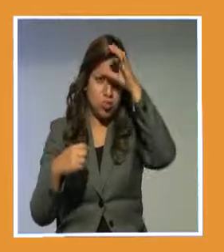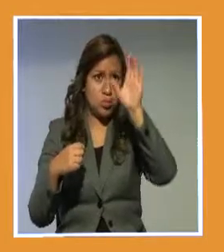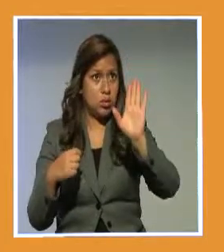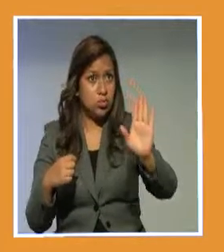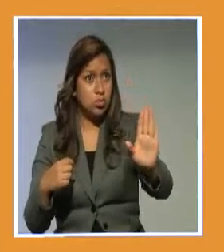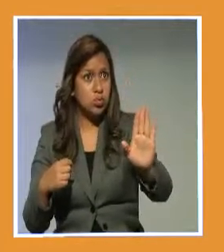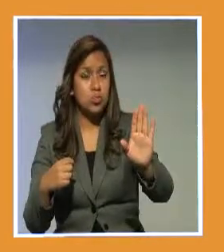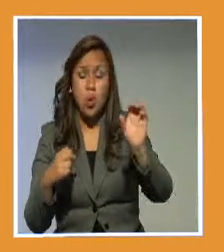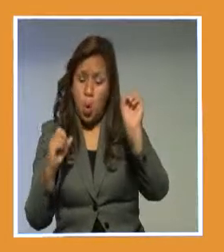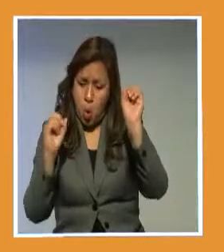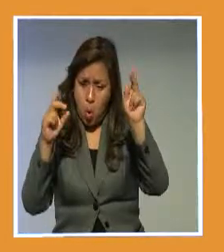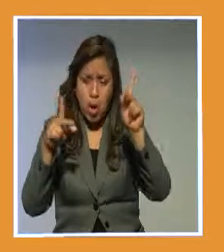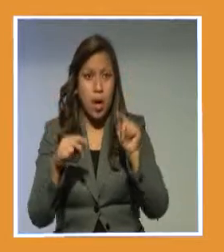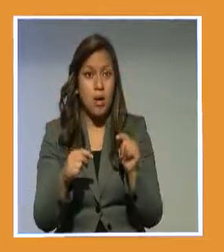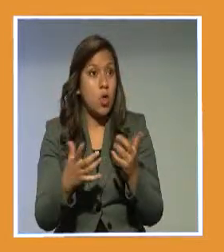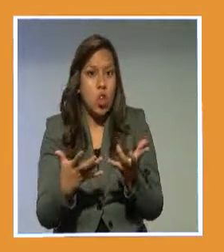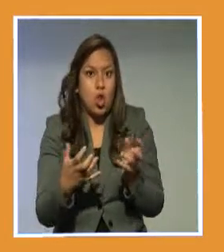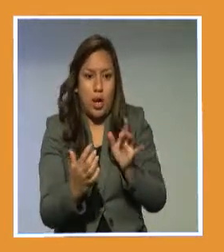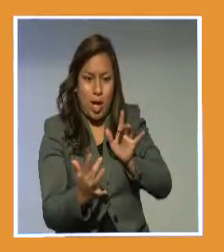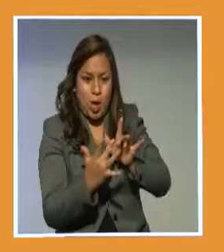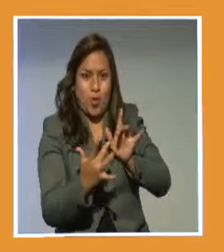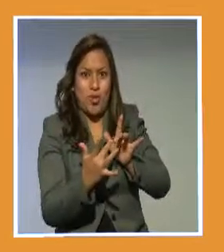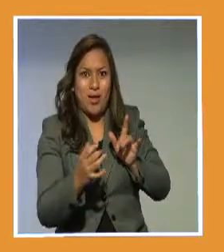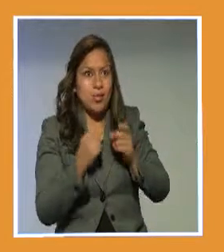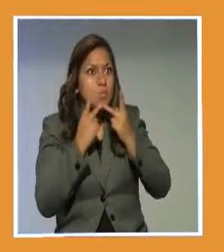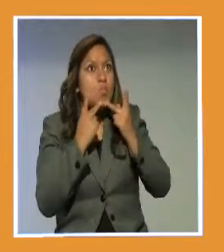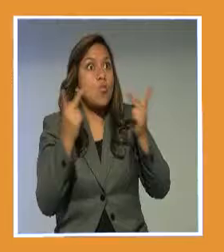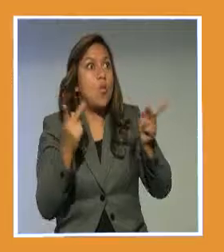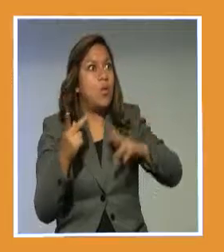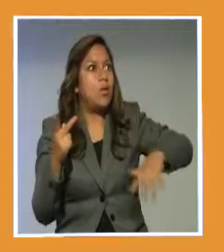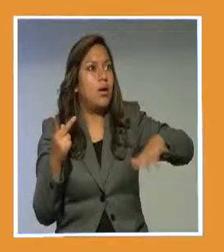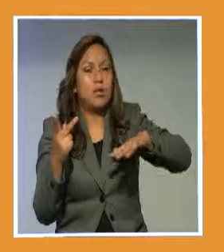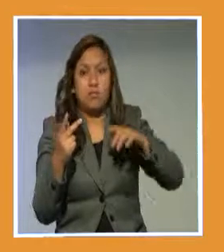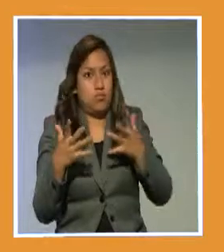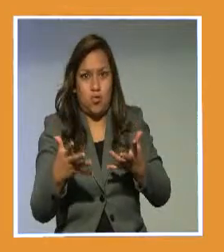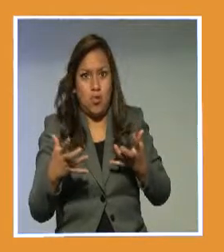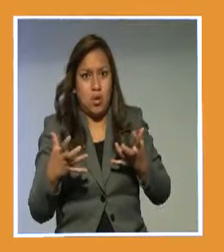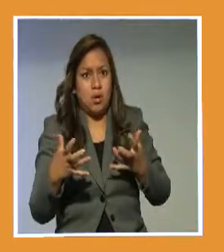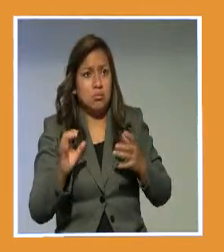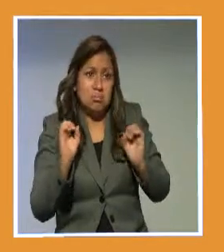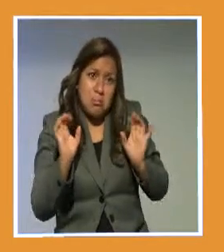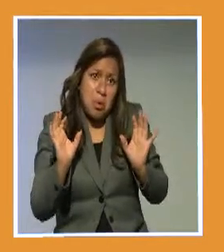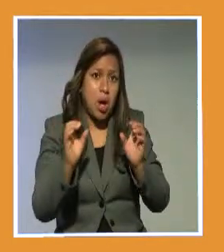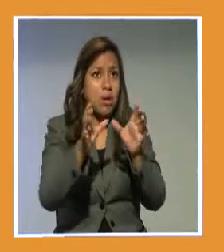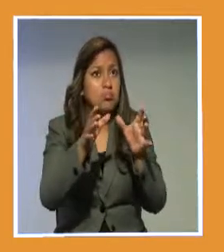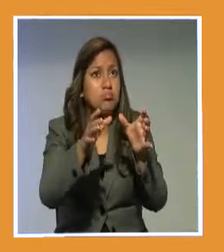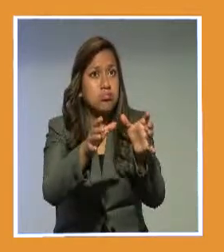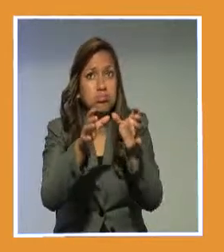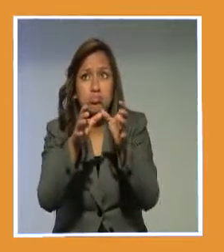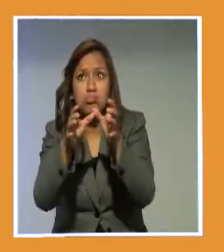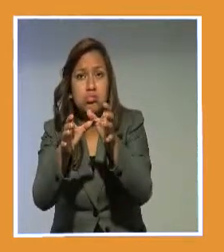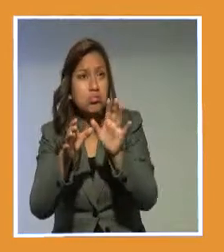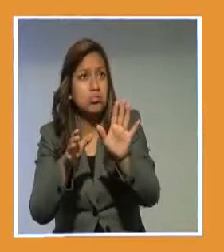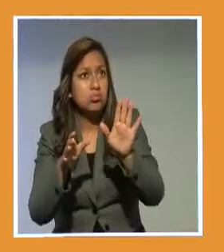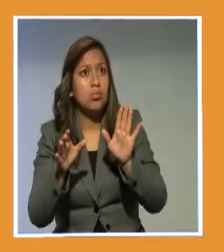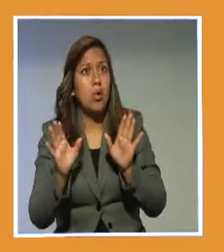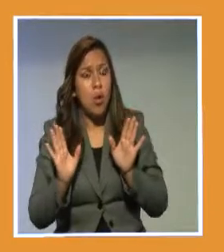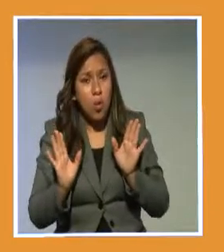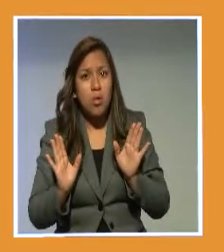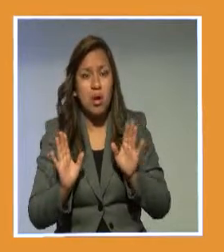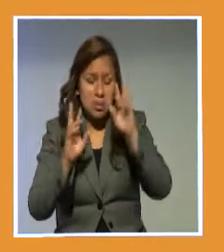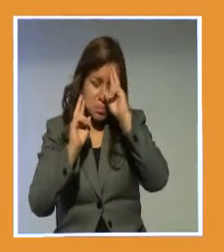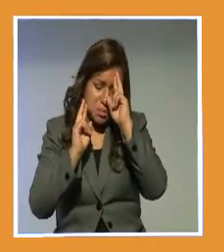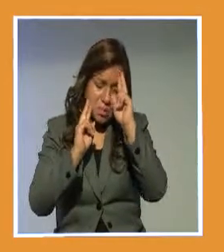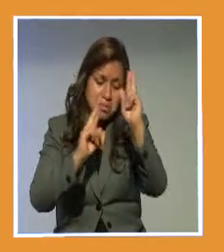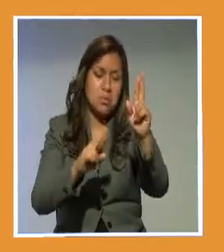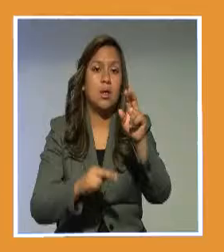poblaciones. Tenemos el tema social, por supuesto. Tenemos que seguir en la lógica del pago de la deuda social hacia nuestra